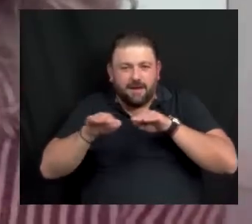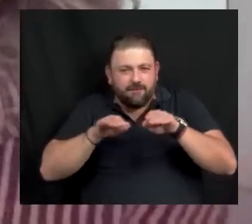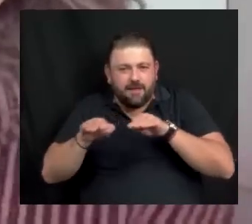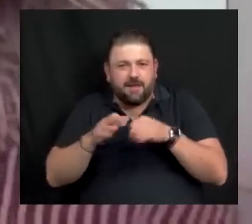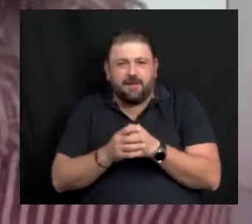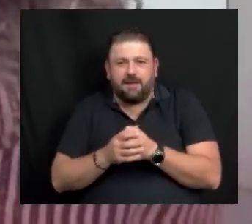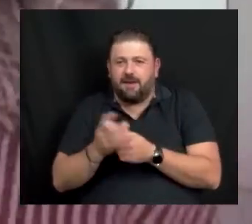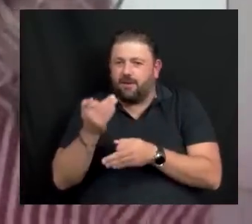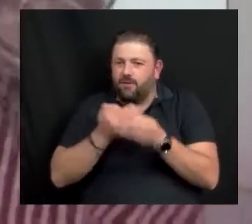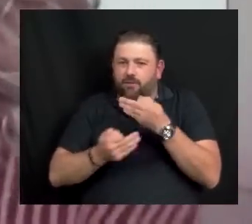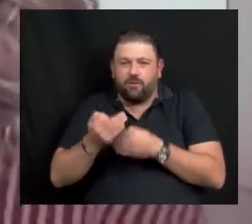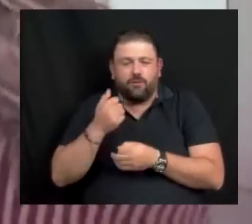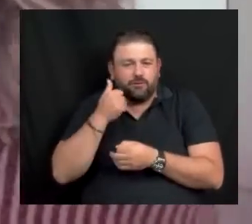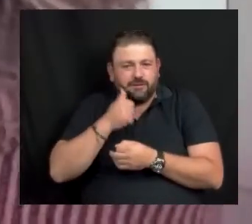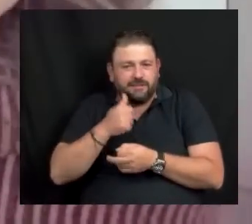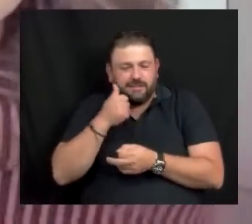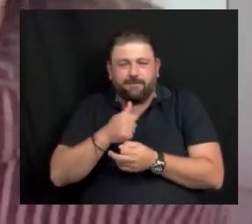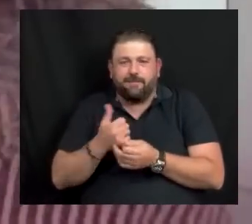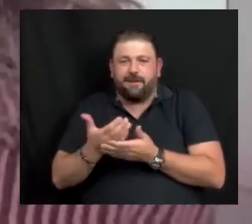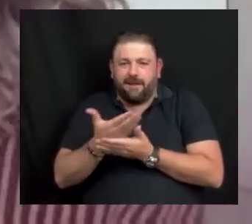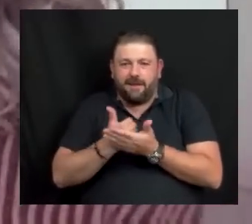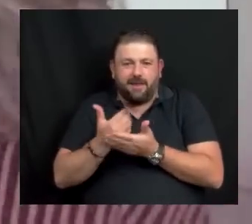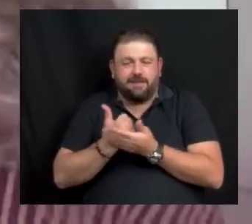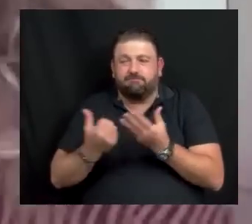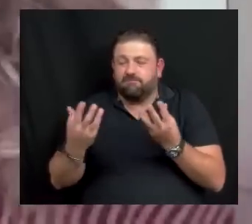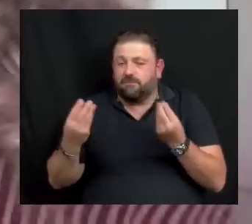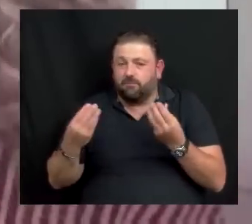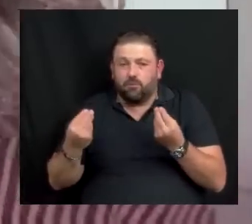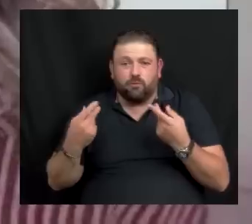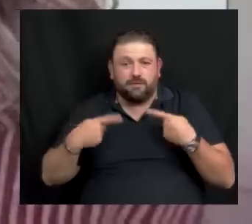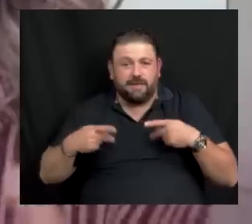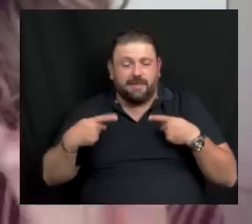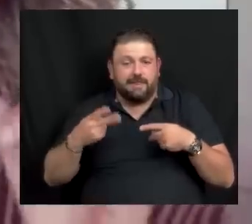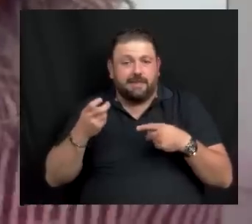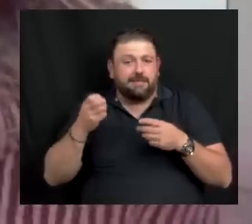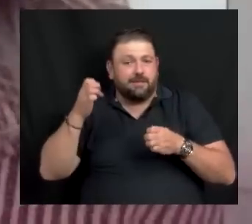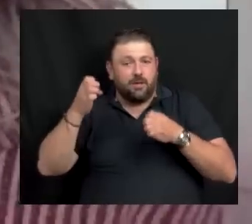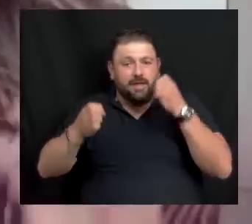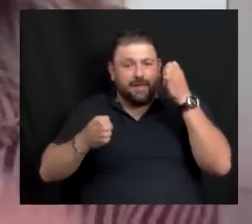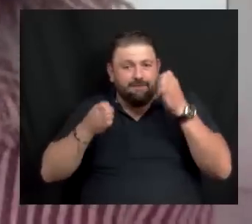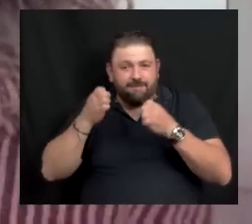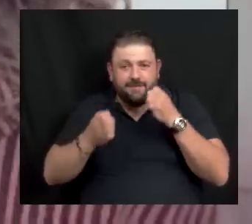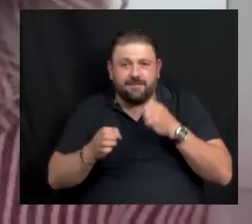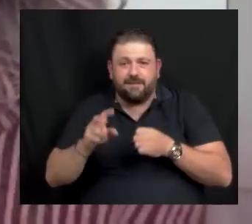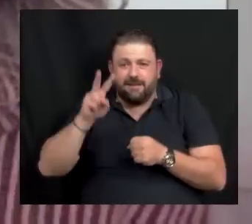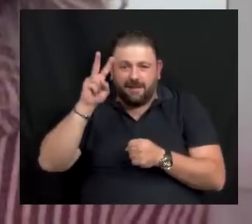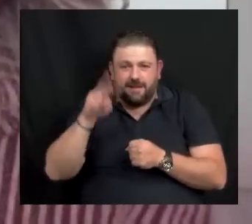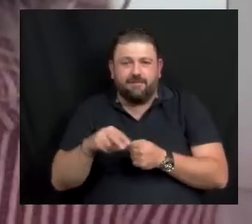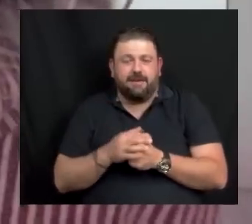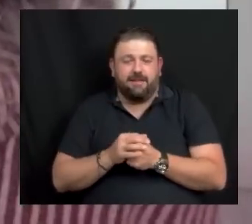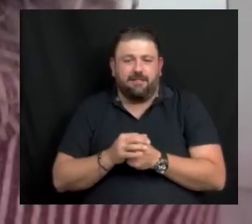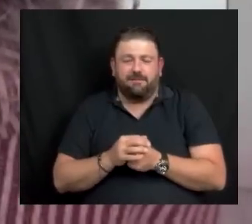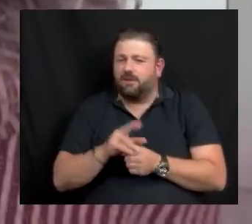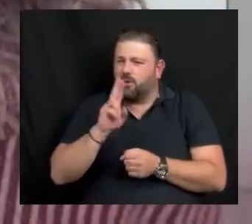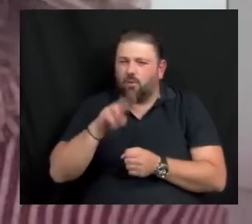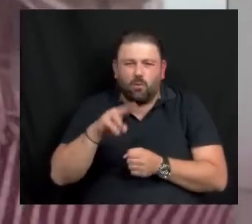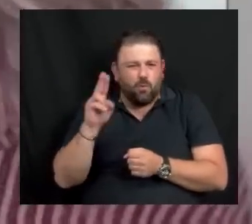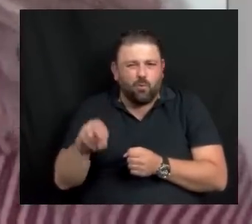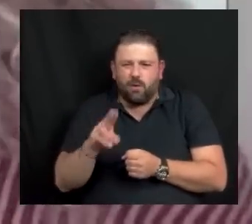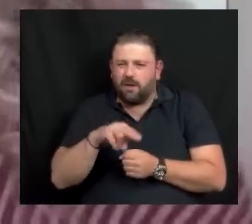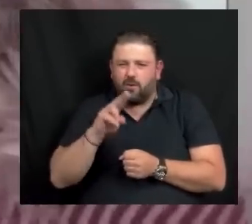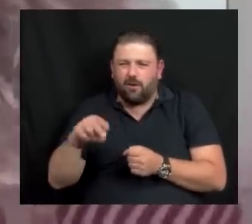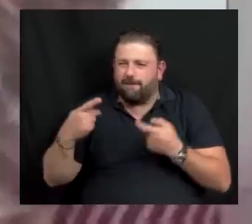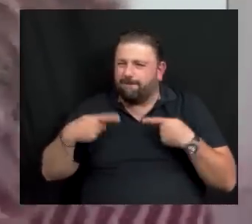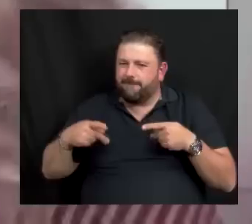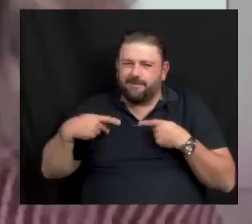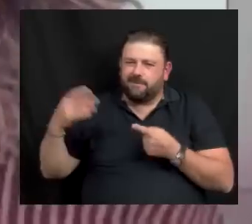que generar estos movimientos de mucha gente en cada uno de los eventos. Entonces, nunca, nunca te dejes influenciar